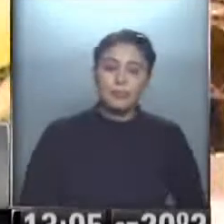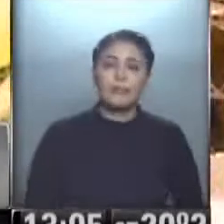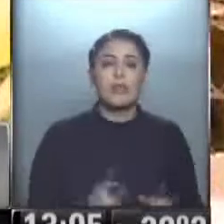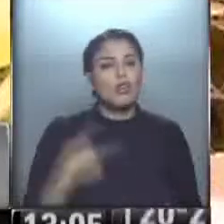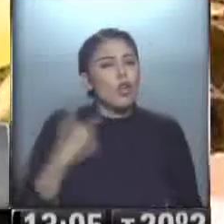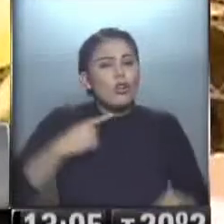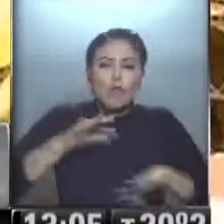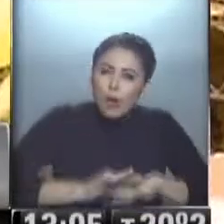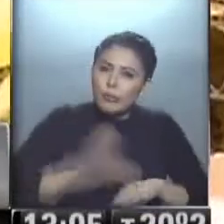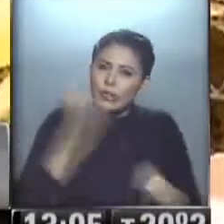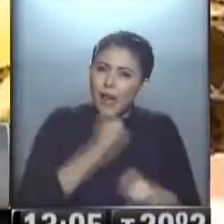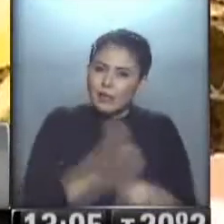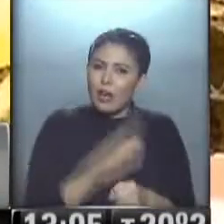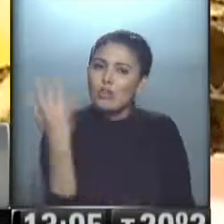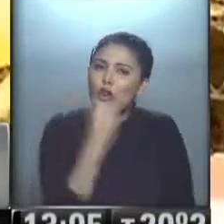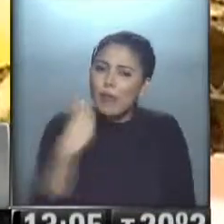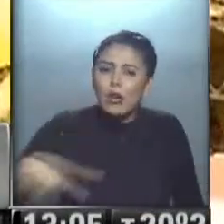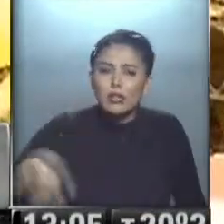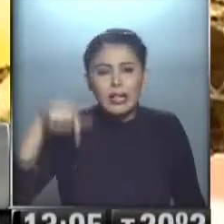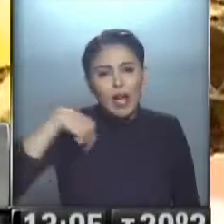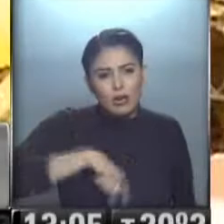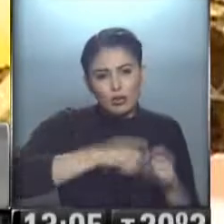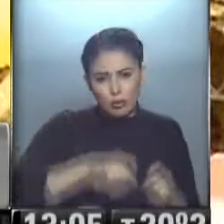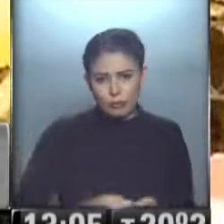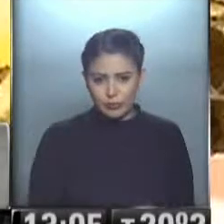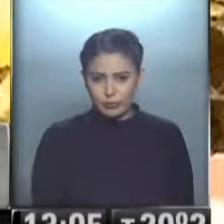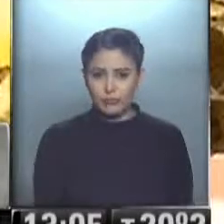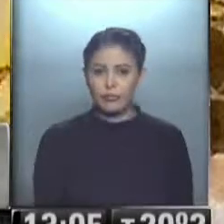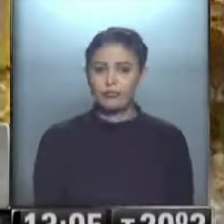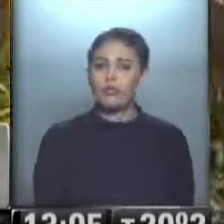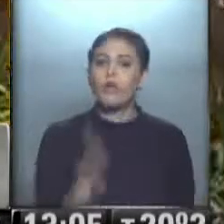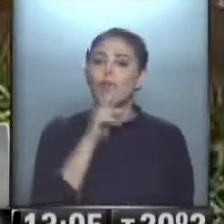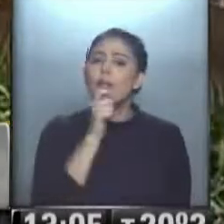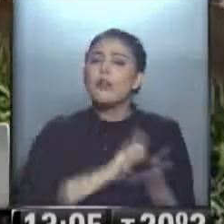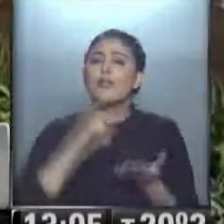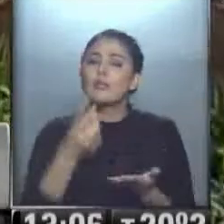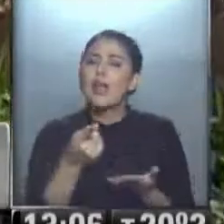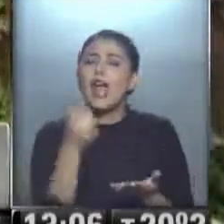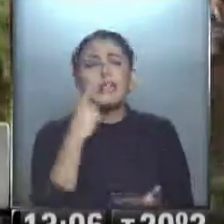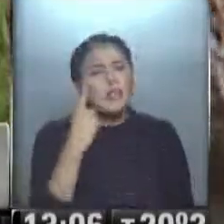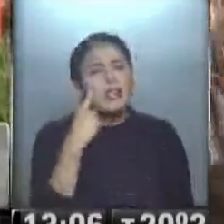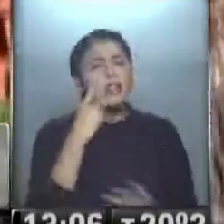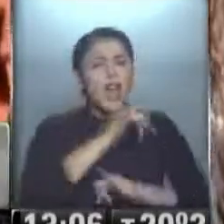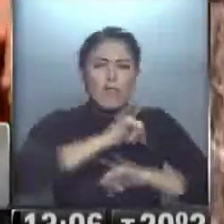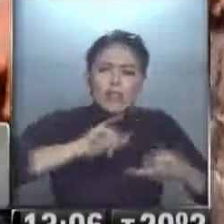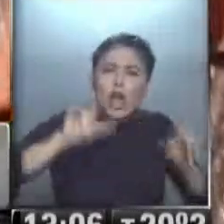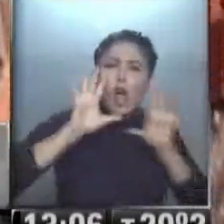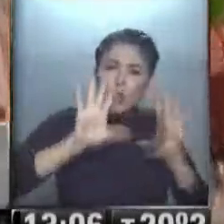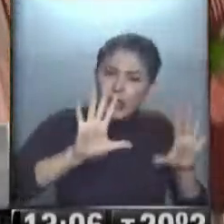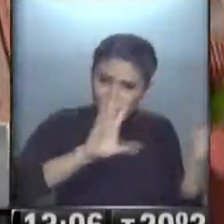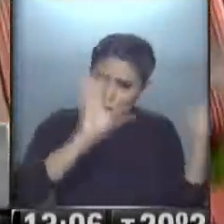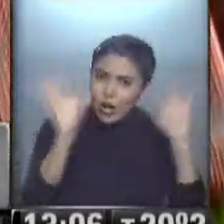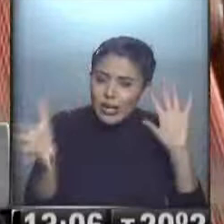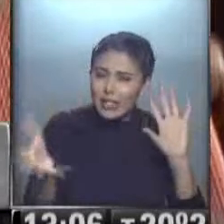con el compromiso de trabajar para recuperarlo todo lo antes posible. Intendente, ¿no hubo una alerta meteorológica lo